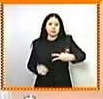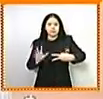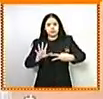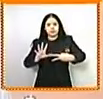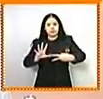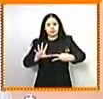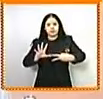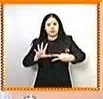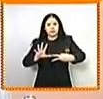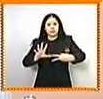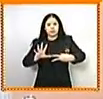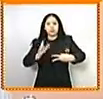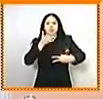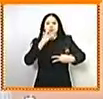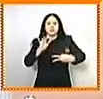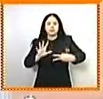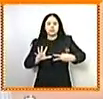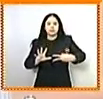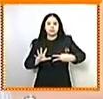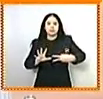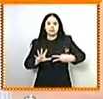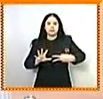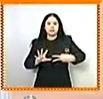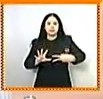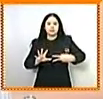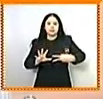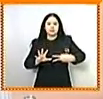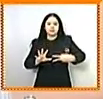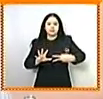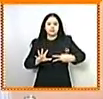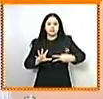5, segundo dígito, suerte.